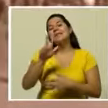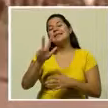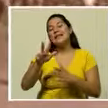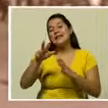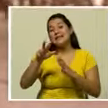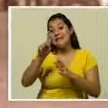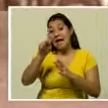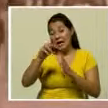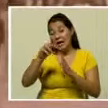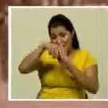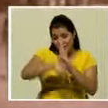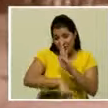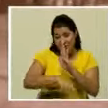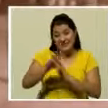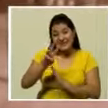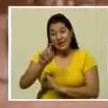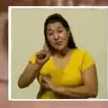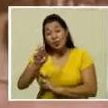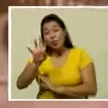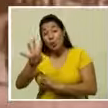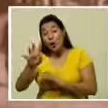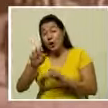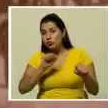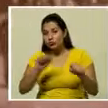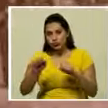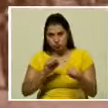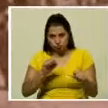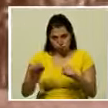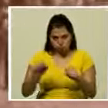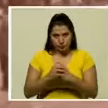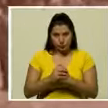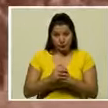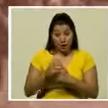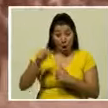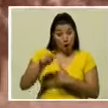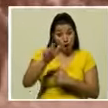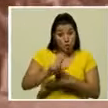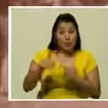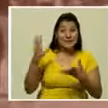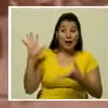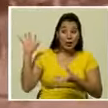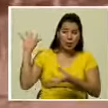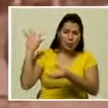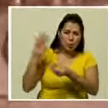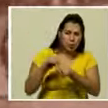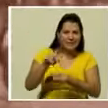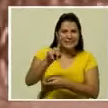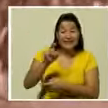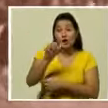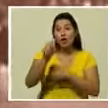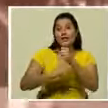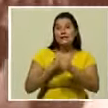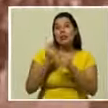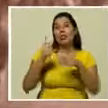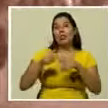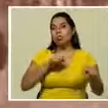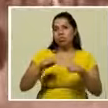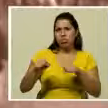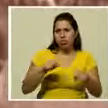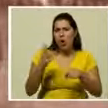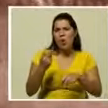de 6.4 grados en la escala Mercalli. Este lunes se cumplen 110 años de aquel letal terremoto, un movimiento que apenas duró